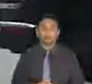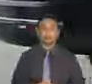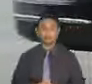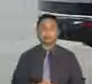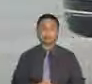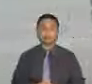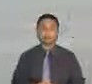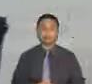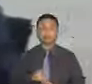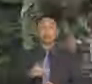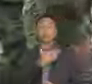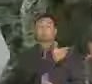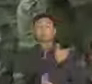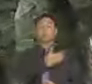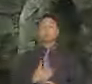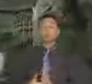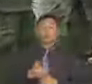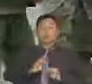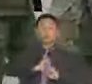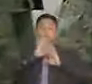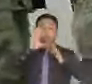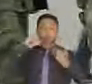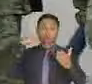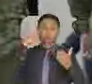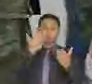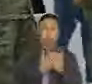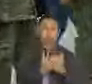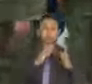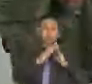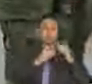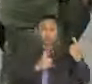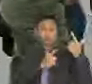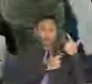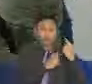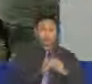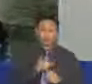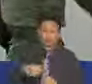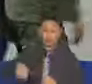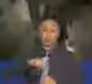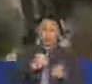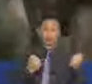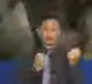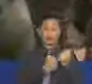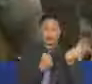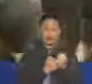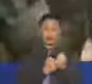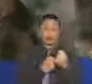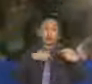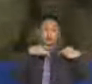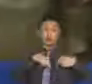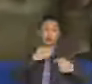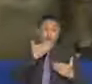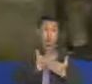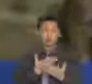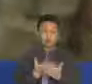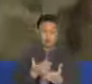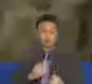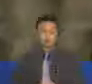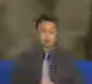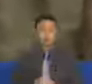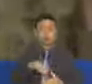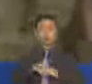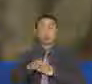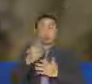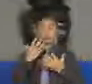el presidente madrugó al fuerte huancavilca para agradecer el apoyo de fuerzas armadas en las calles y